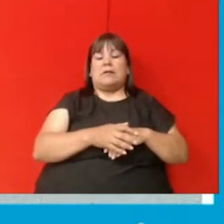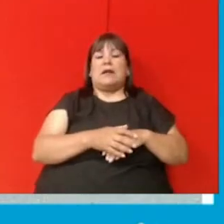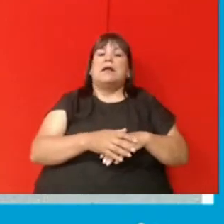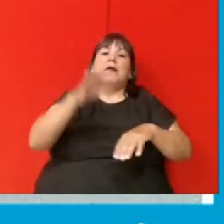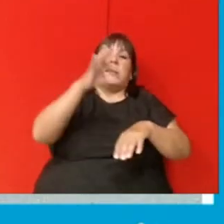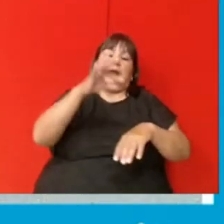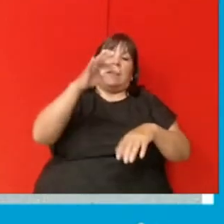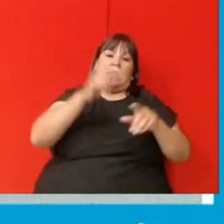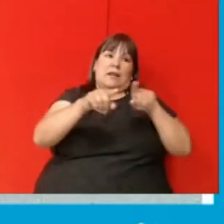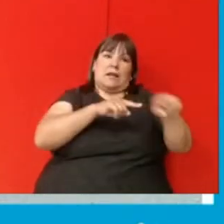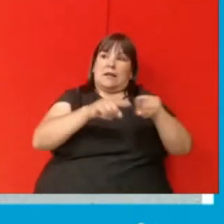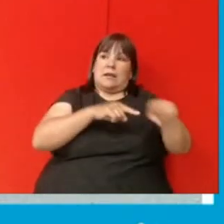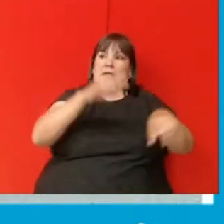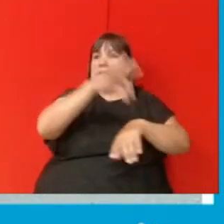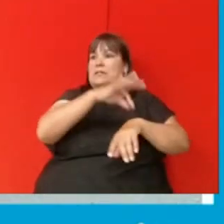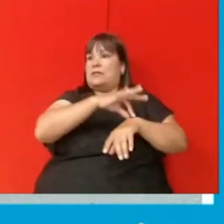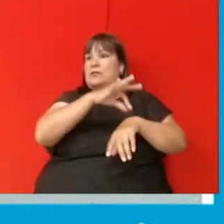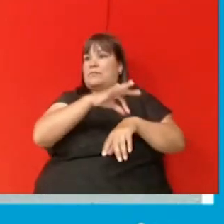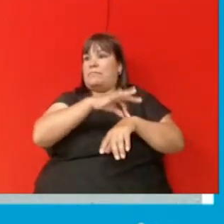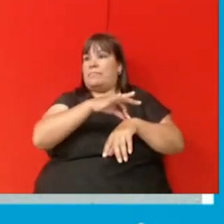de geriatría. Bueno, es una barbaridad.